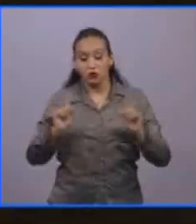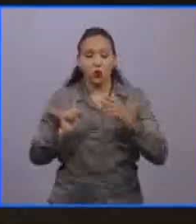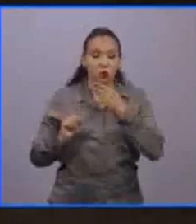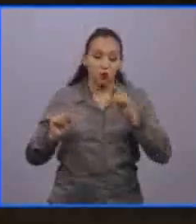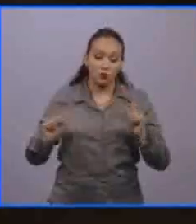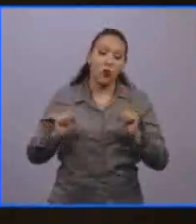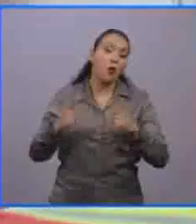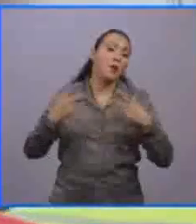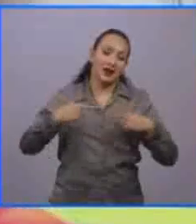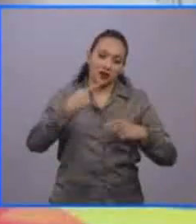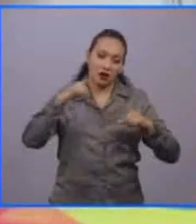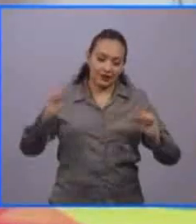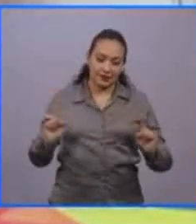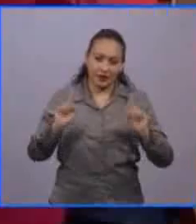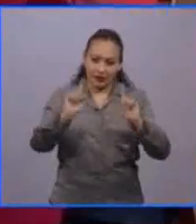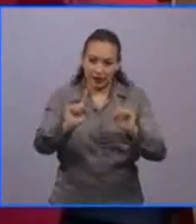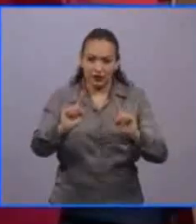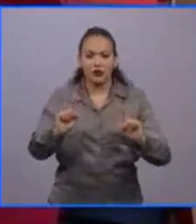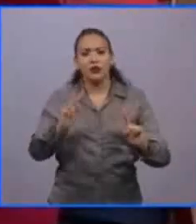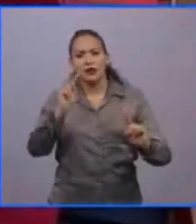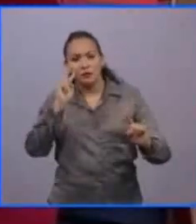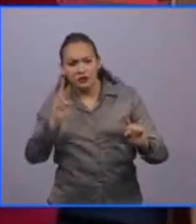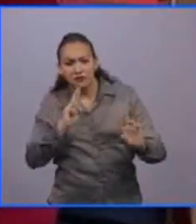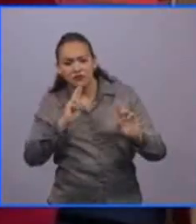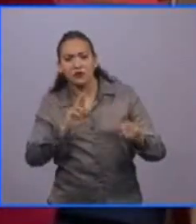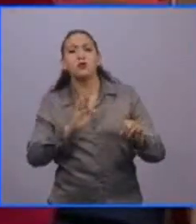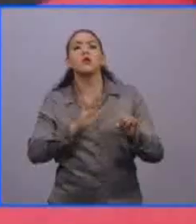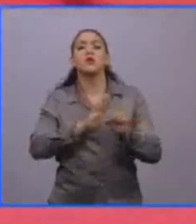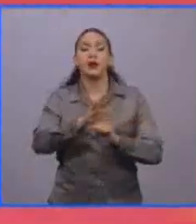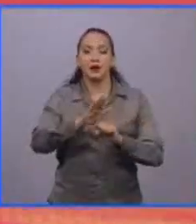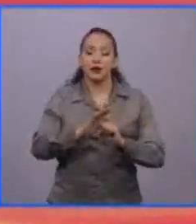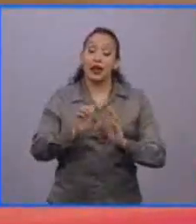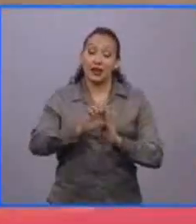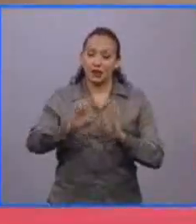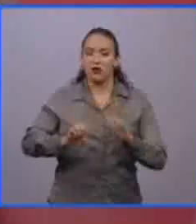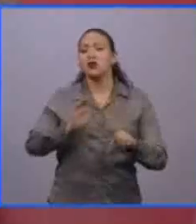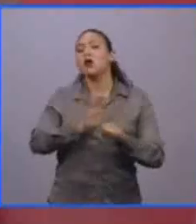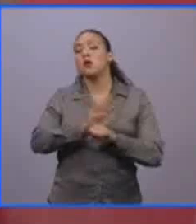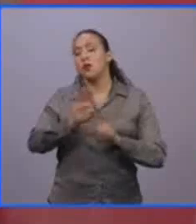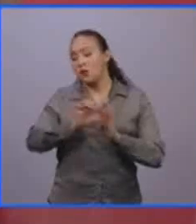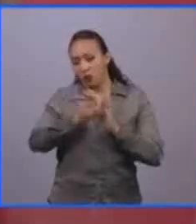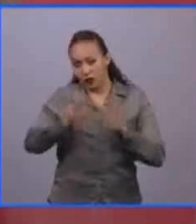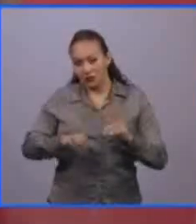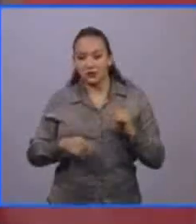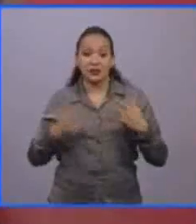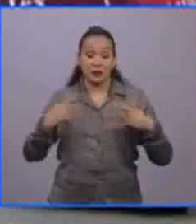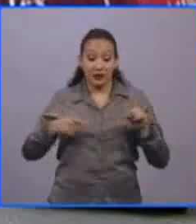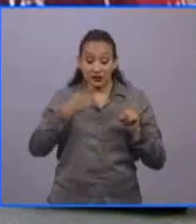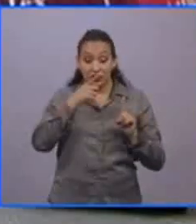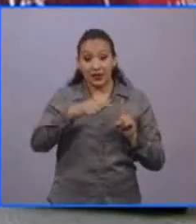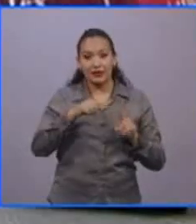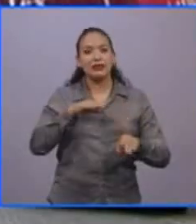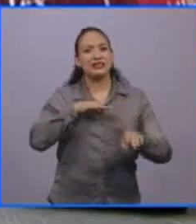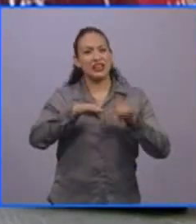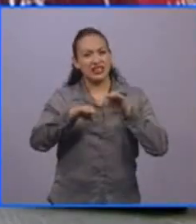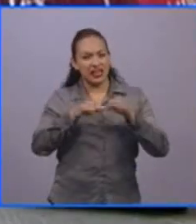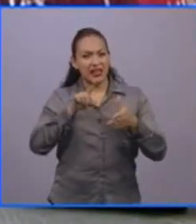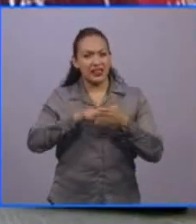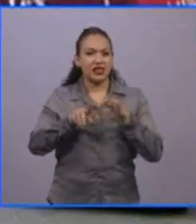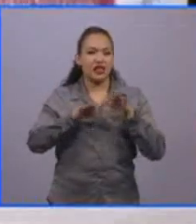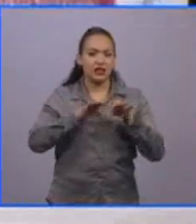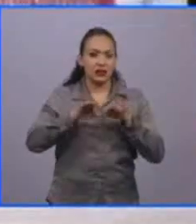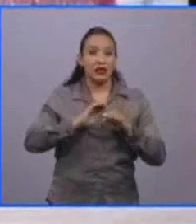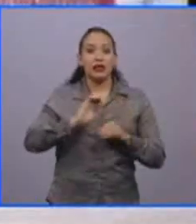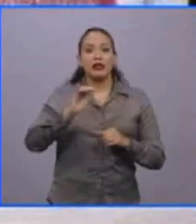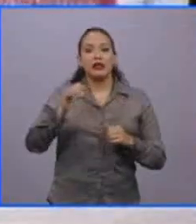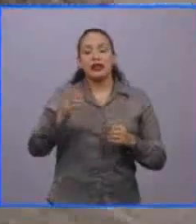los hechos afirmados en la demanda y en la contestación. Por tanto, si el trabajador asegura que el riesgo de trabajo sufrido en consecuencia de